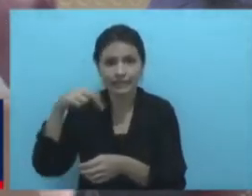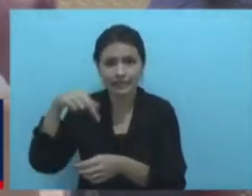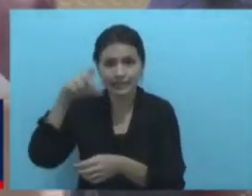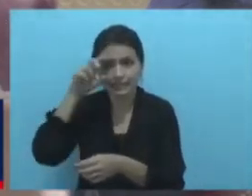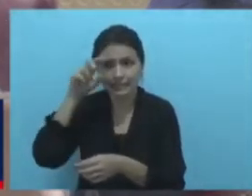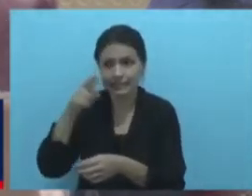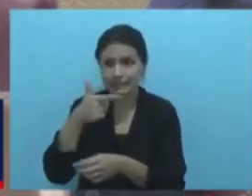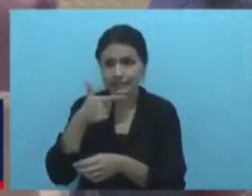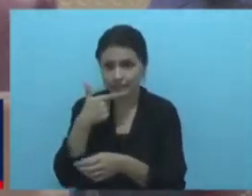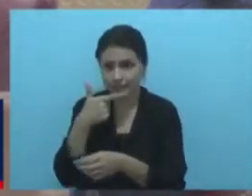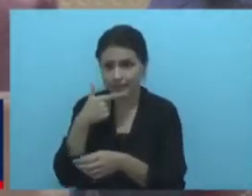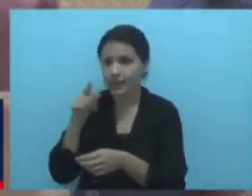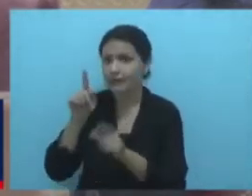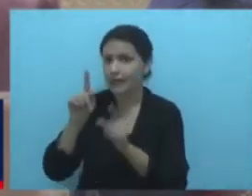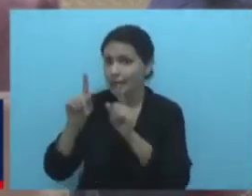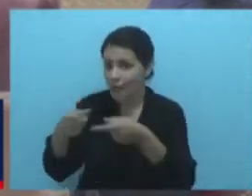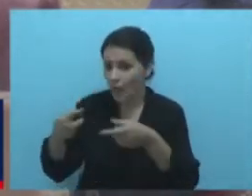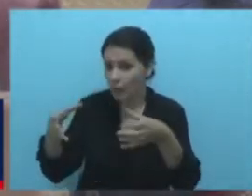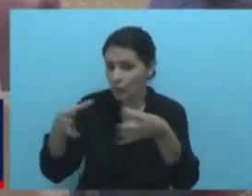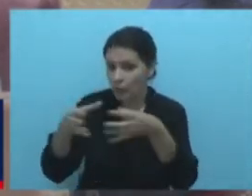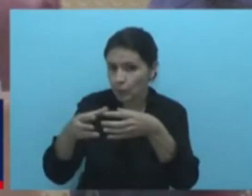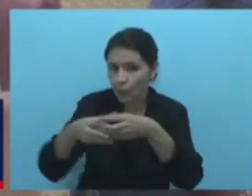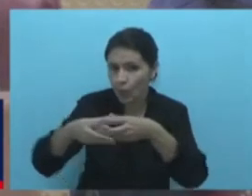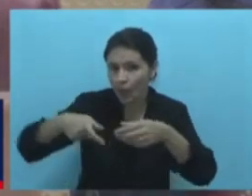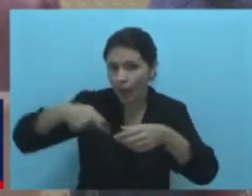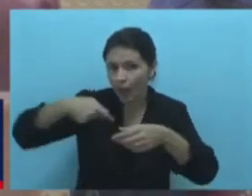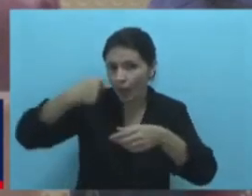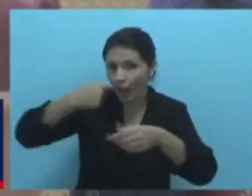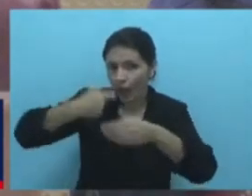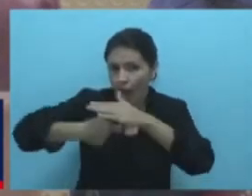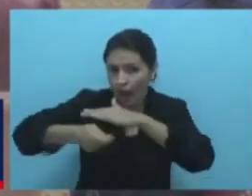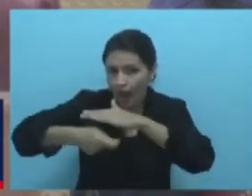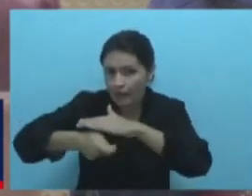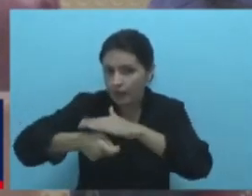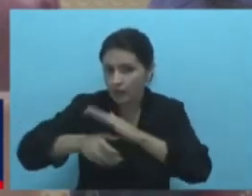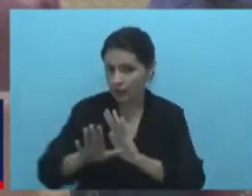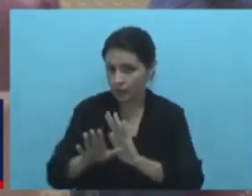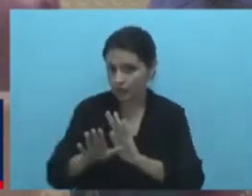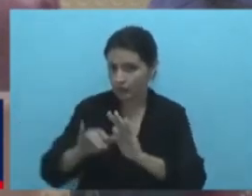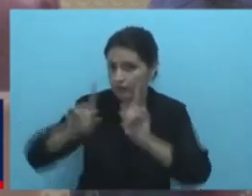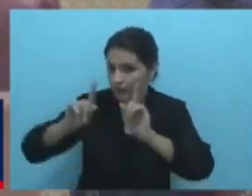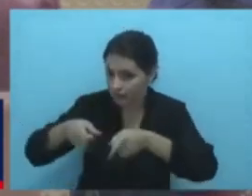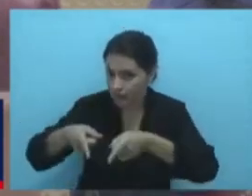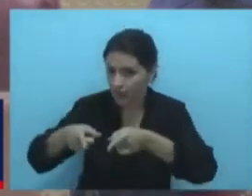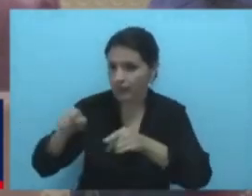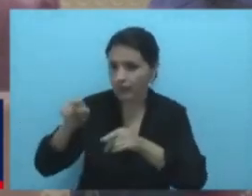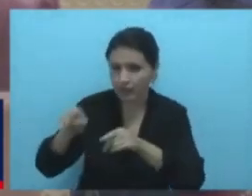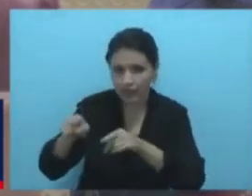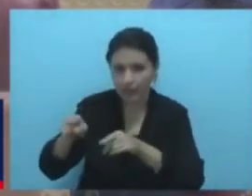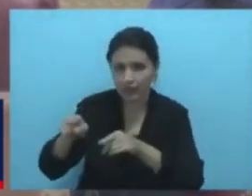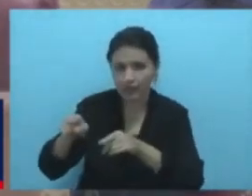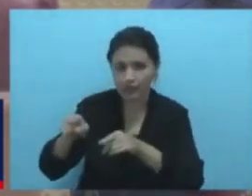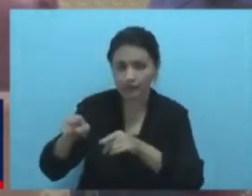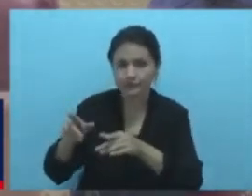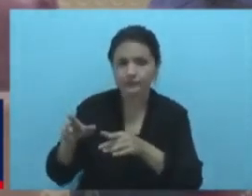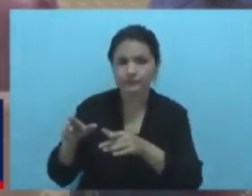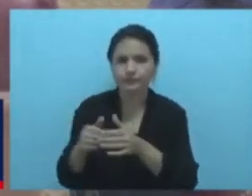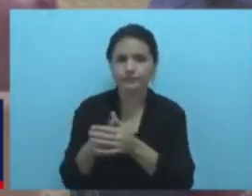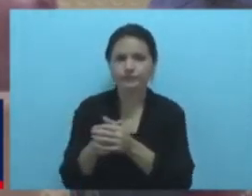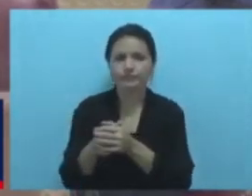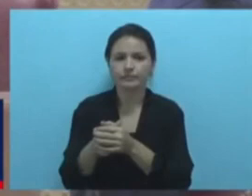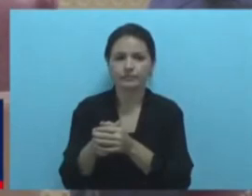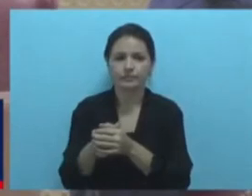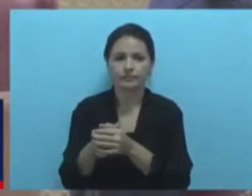uno de los cuatro grupos narcos más importantes que tiene la ciudad de Rosario Entonces lo del otro día